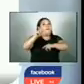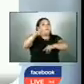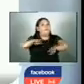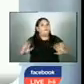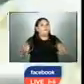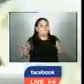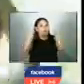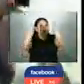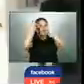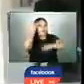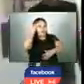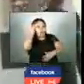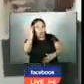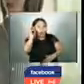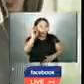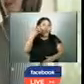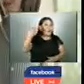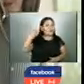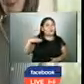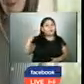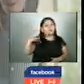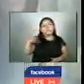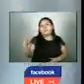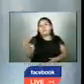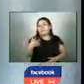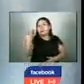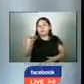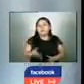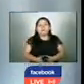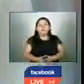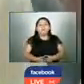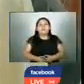así como las nuevas experiencias que ofrecerá.